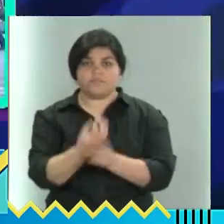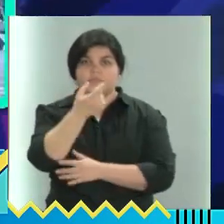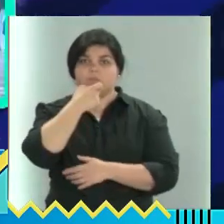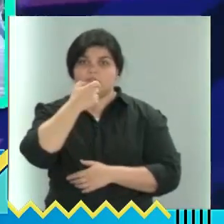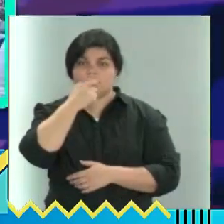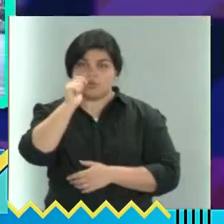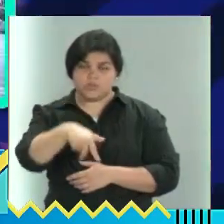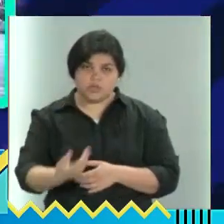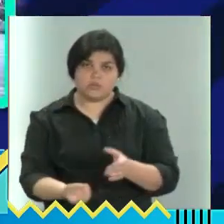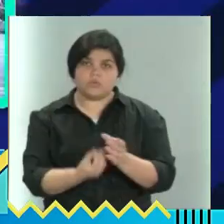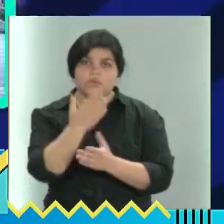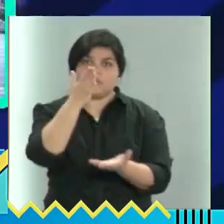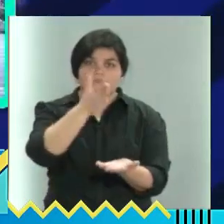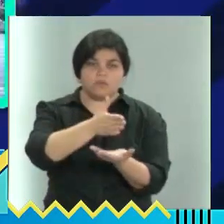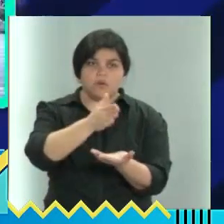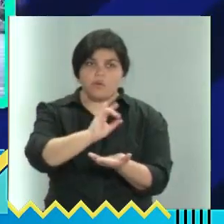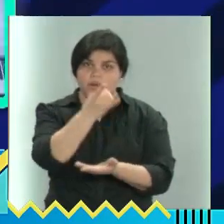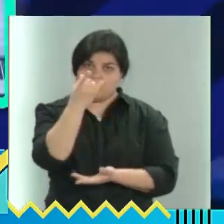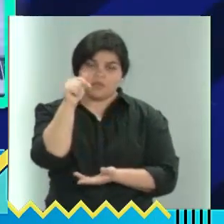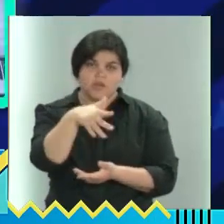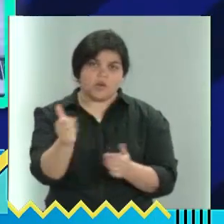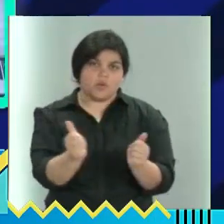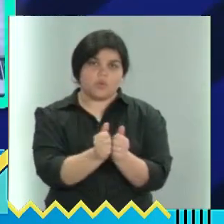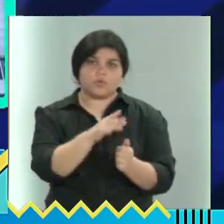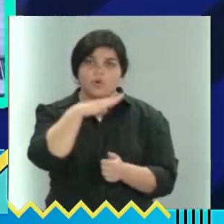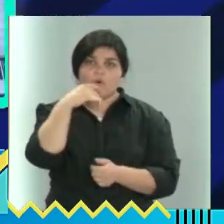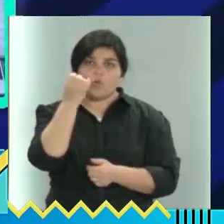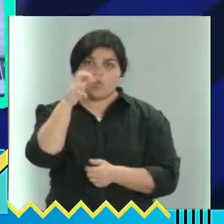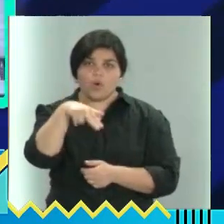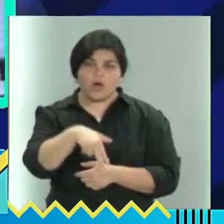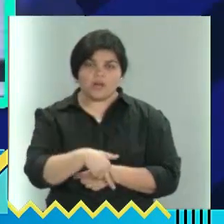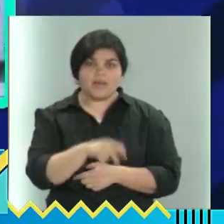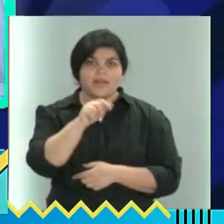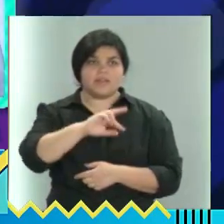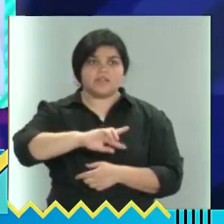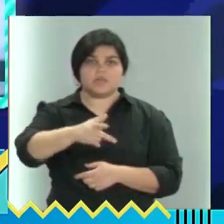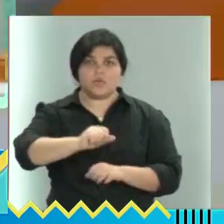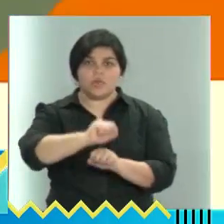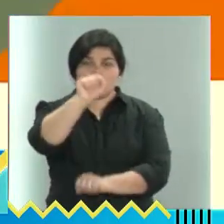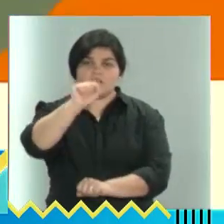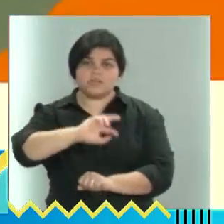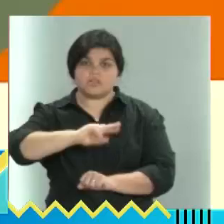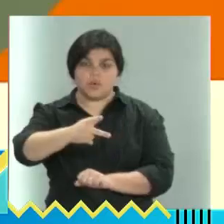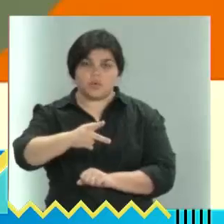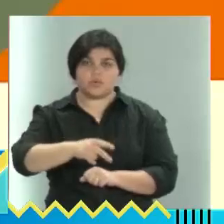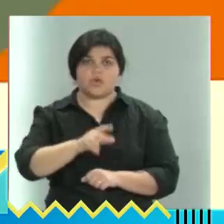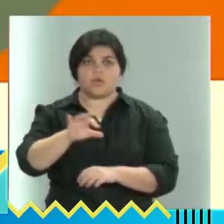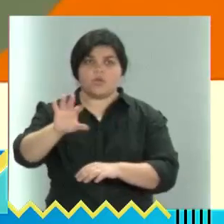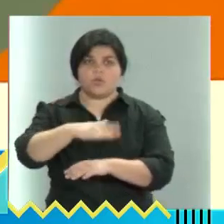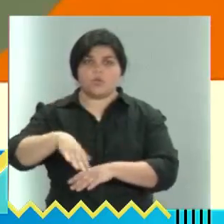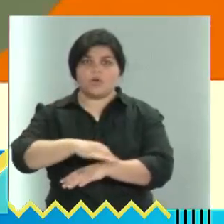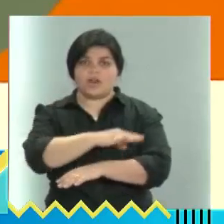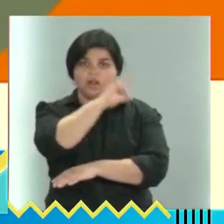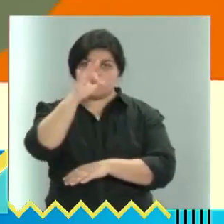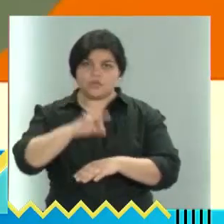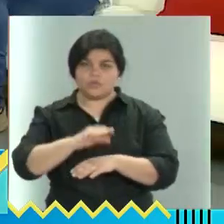Mendoza junto con Juan Brullavini, que fue el segundo egresado de la Facultad de Arquitectura de San Juan.